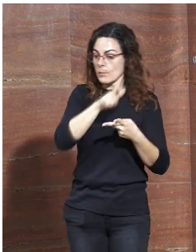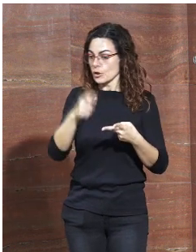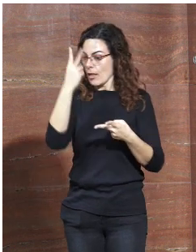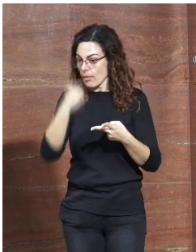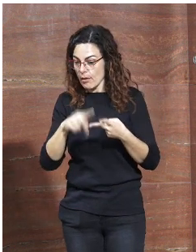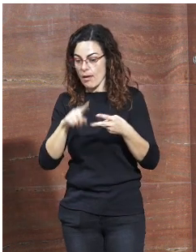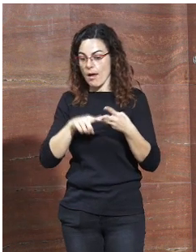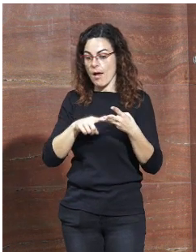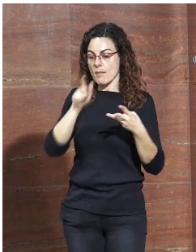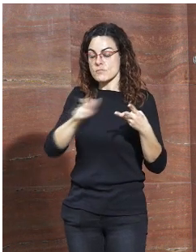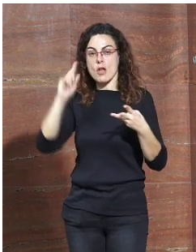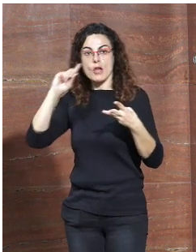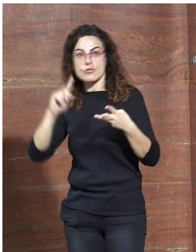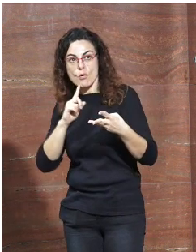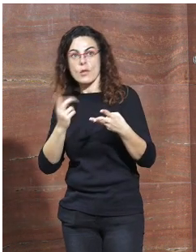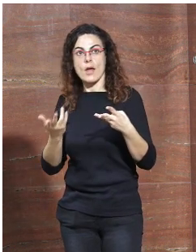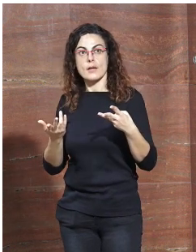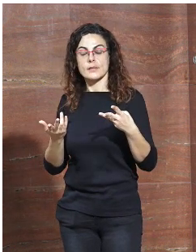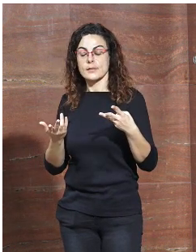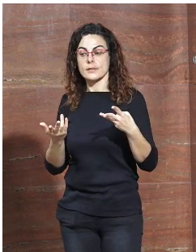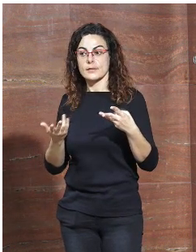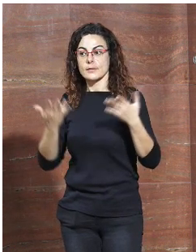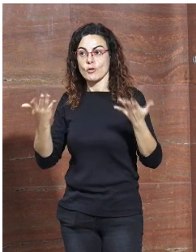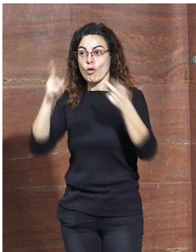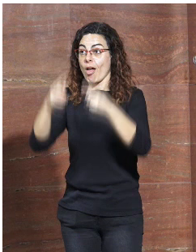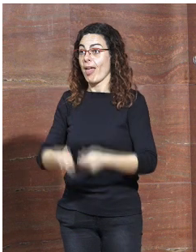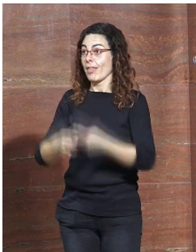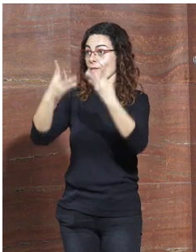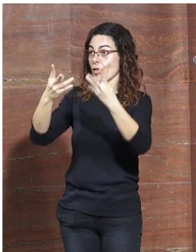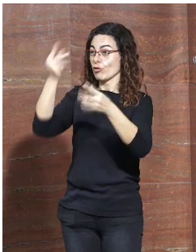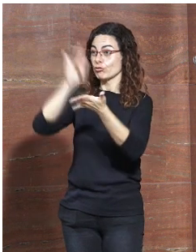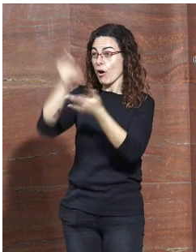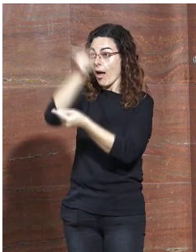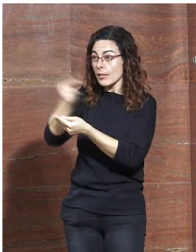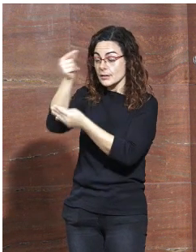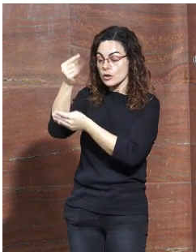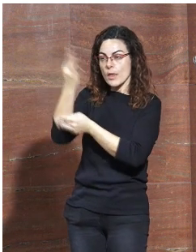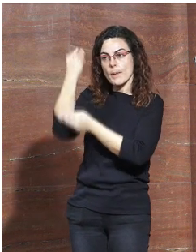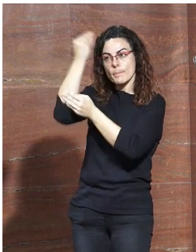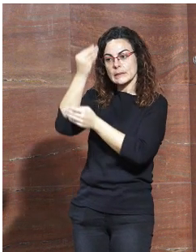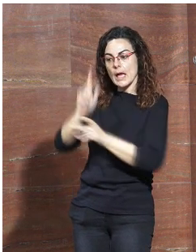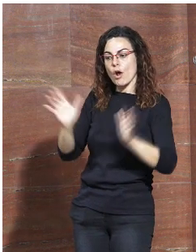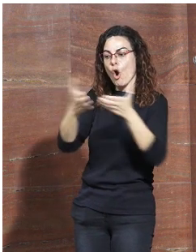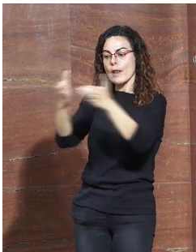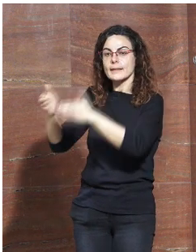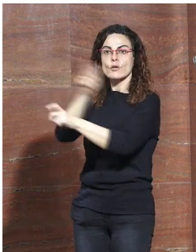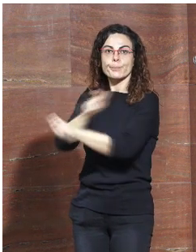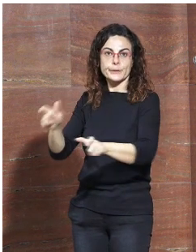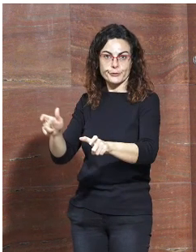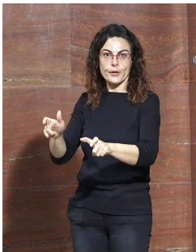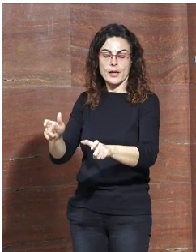oyen a la hora de diseñar sus edificios. También con este convenio